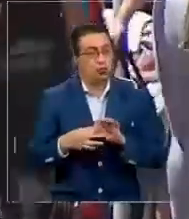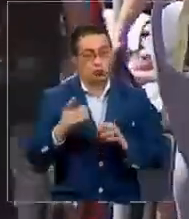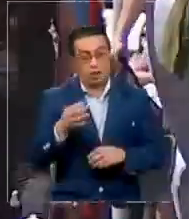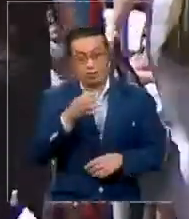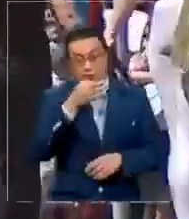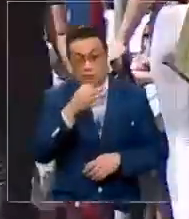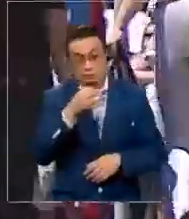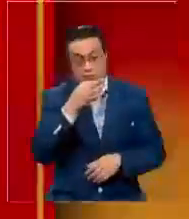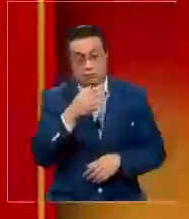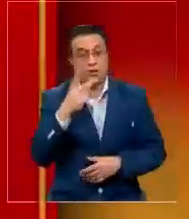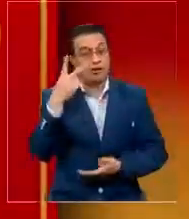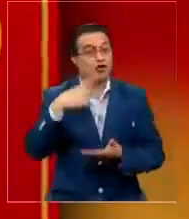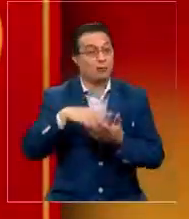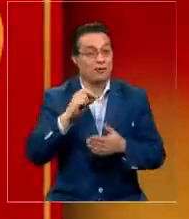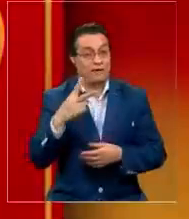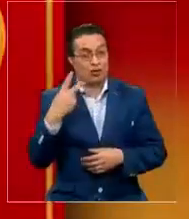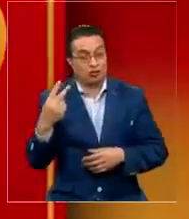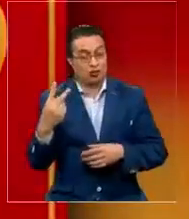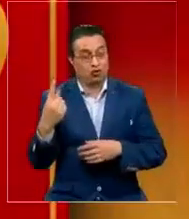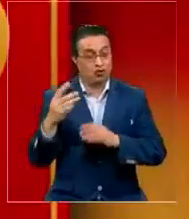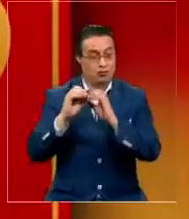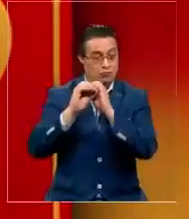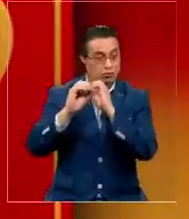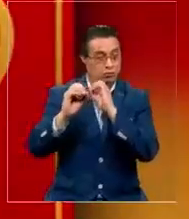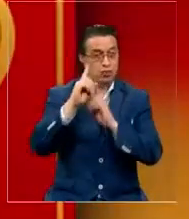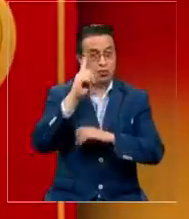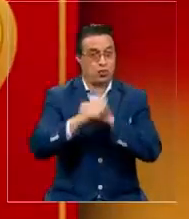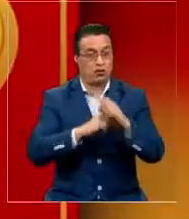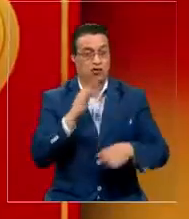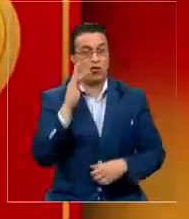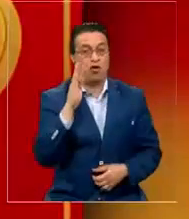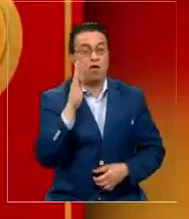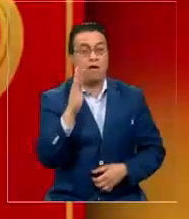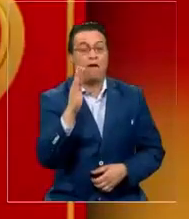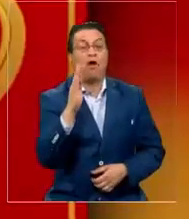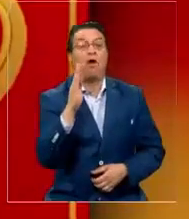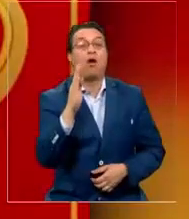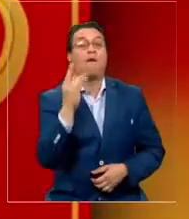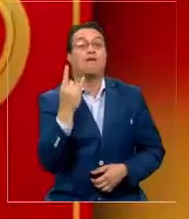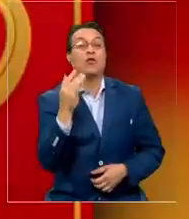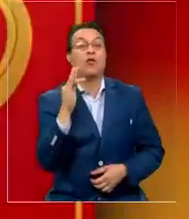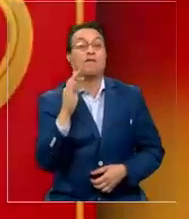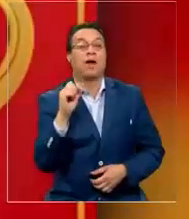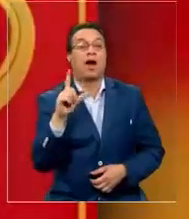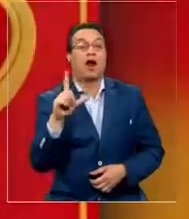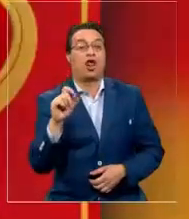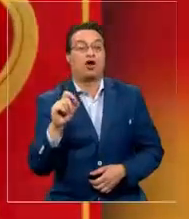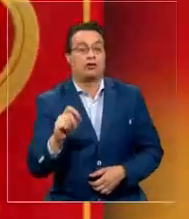predicciones de 2021, el año del búfalo de metal.